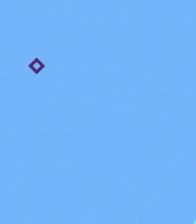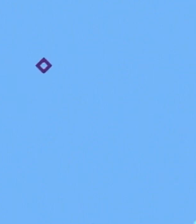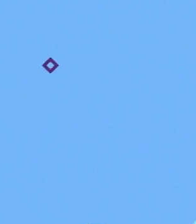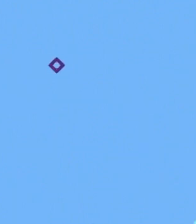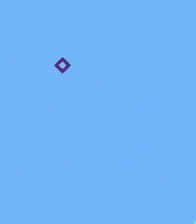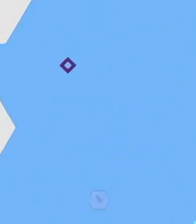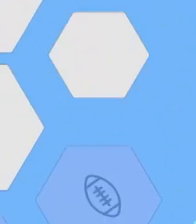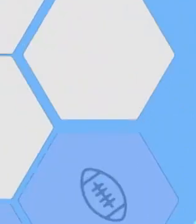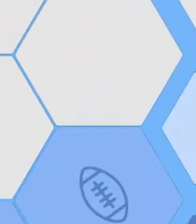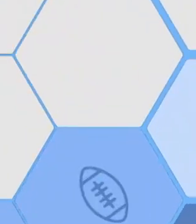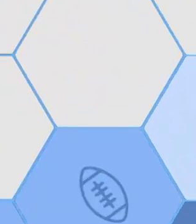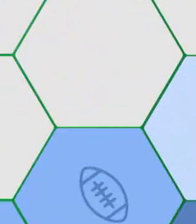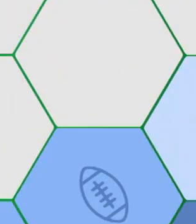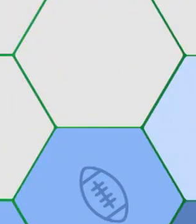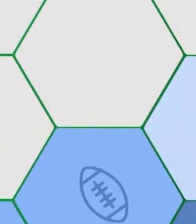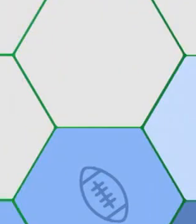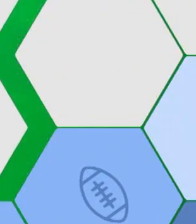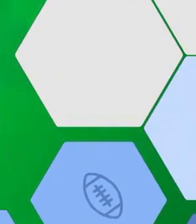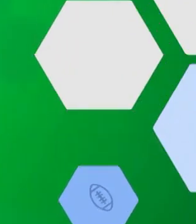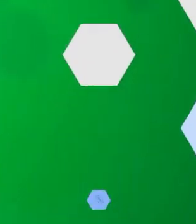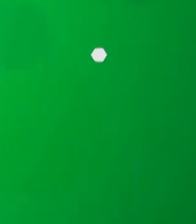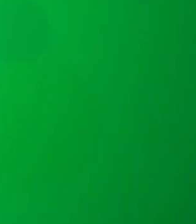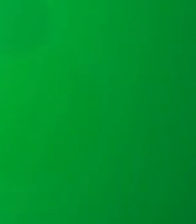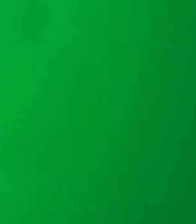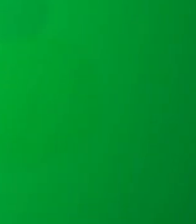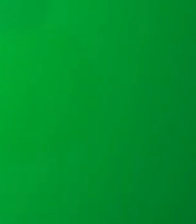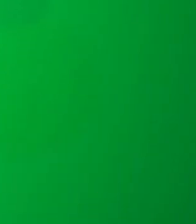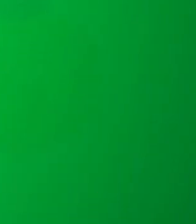tirar nada de casa.